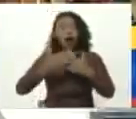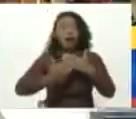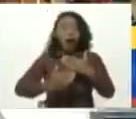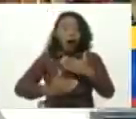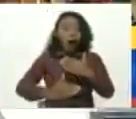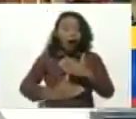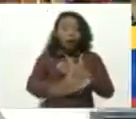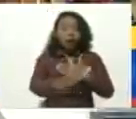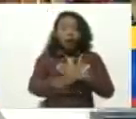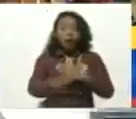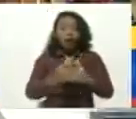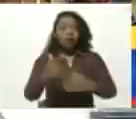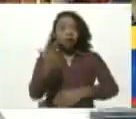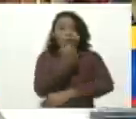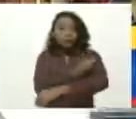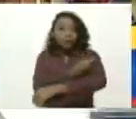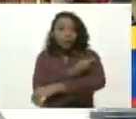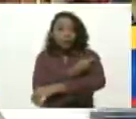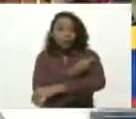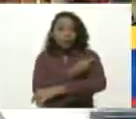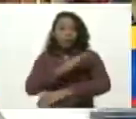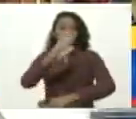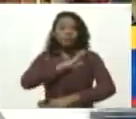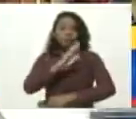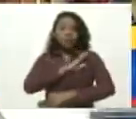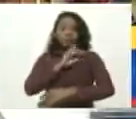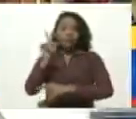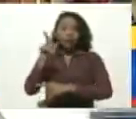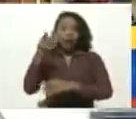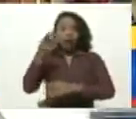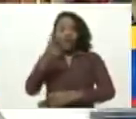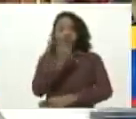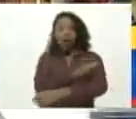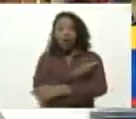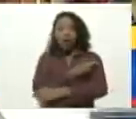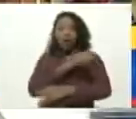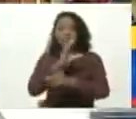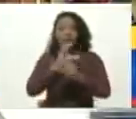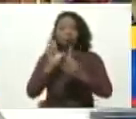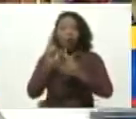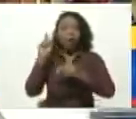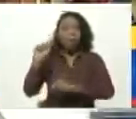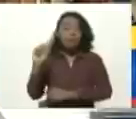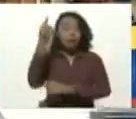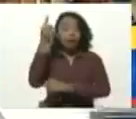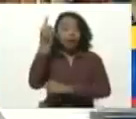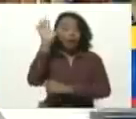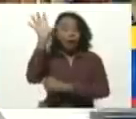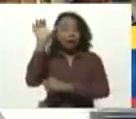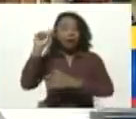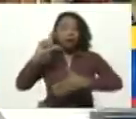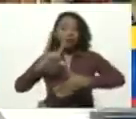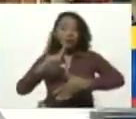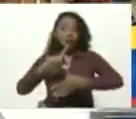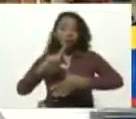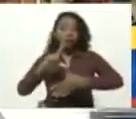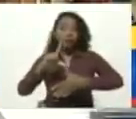en la vacunación con sus propias vacunas. Primer país de América Latina y el